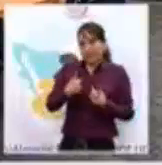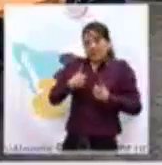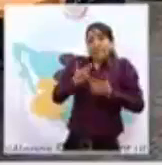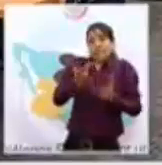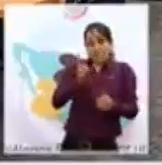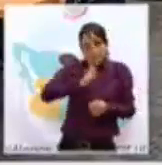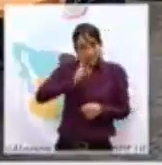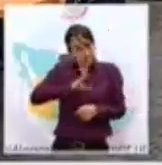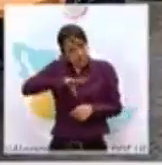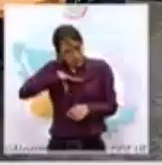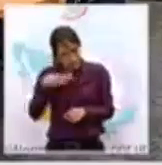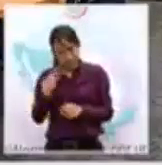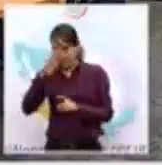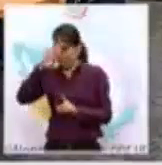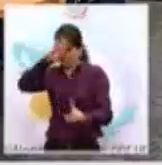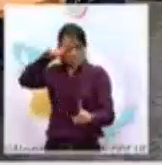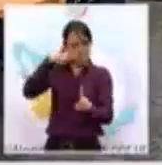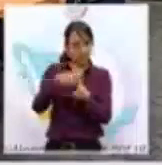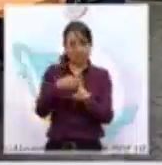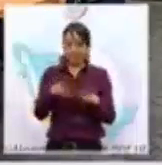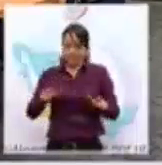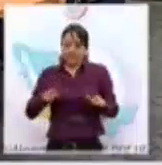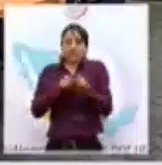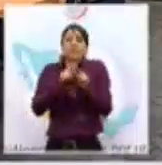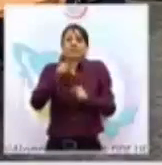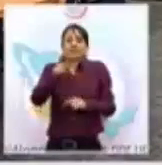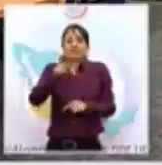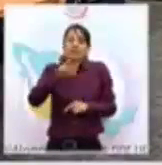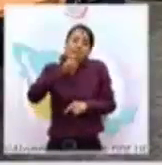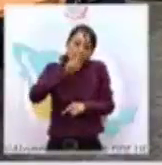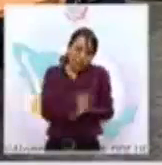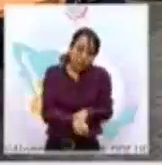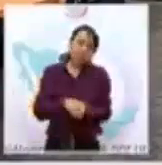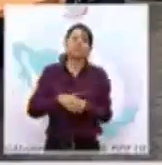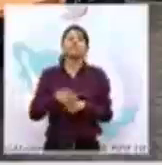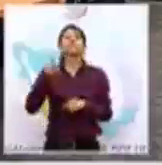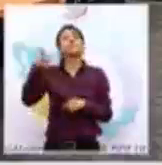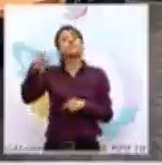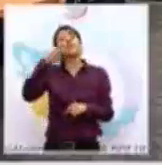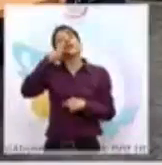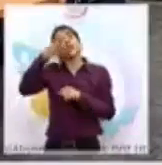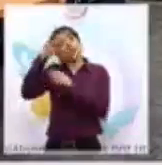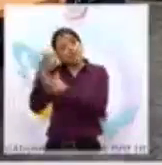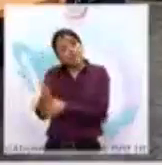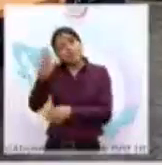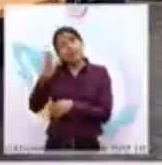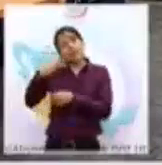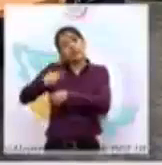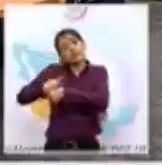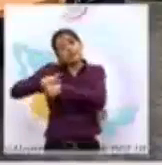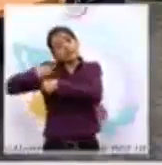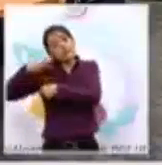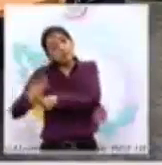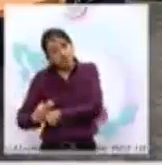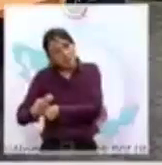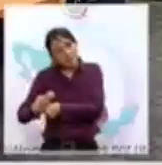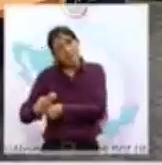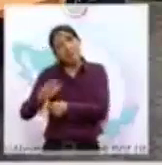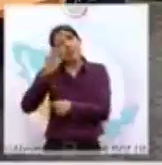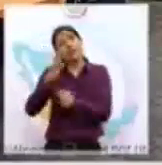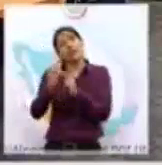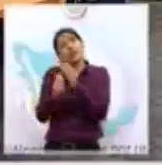y muy breve en la respuesta. Creo que lo que usted nos dice, senadora, es una invitación a la nueva etapa